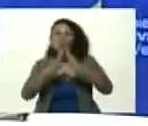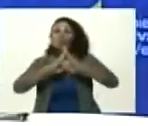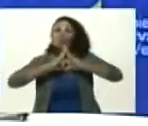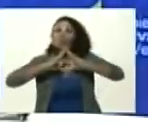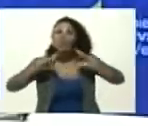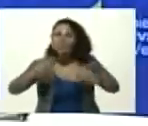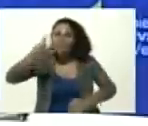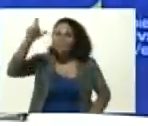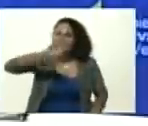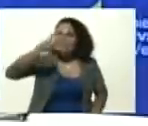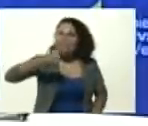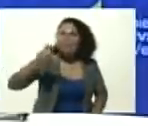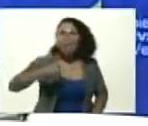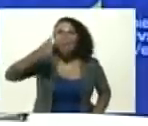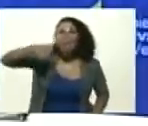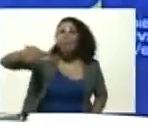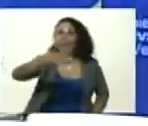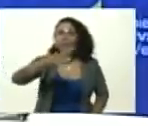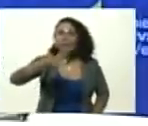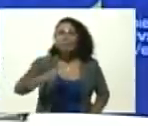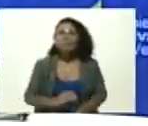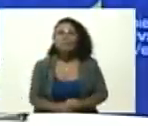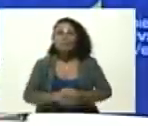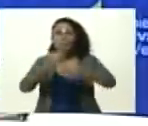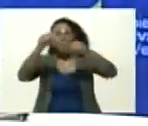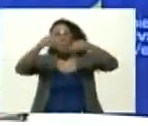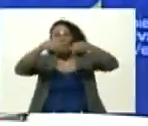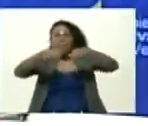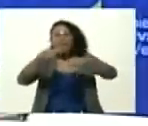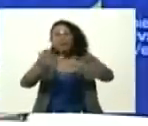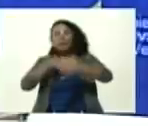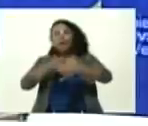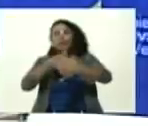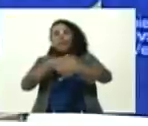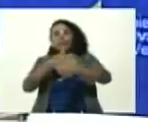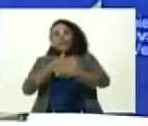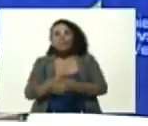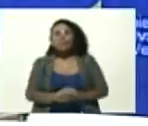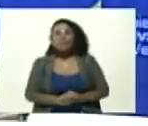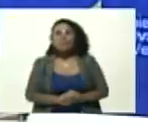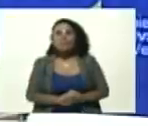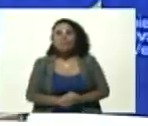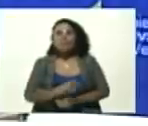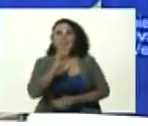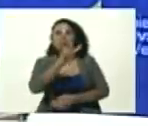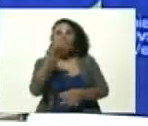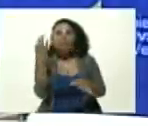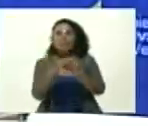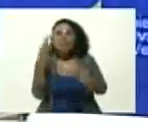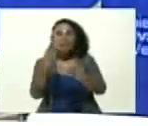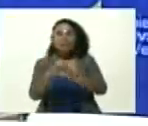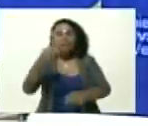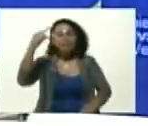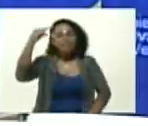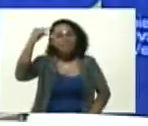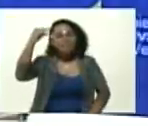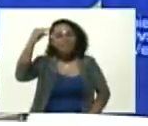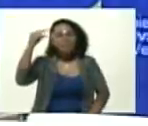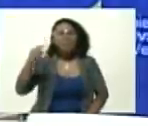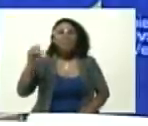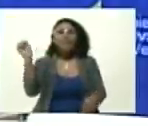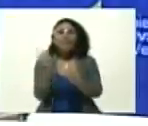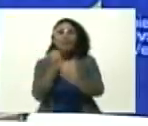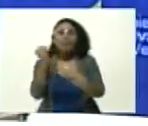las necesidades del pueblo. Hoy jueves 2 de septiembre, día de